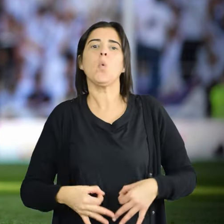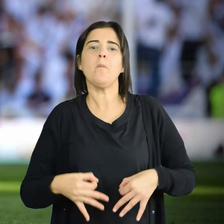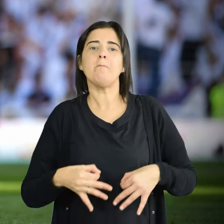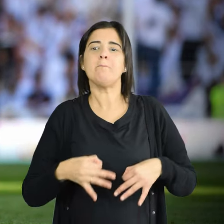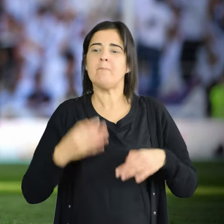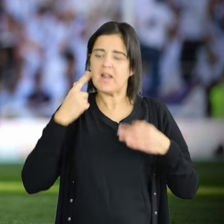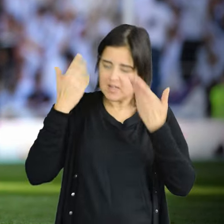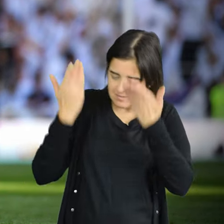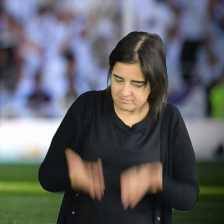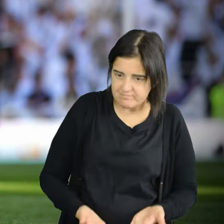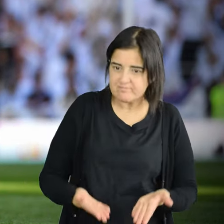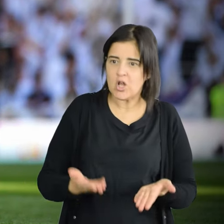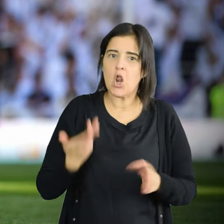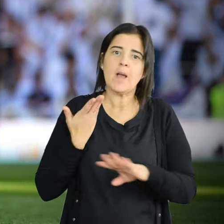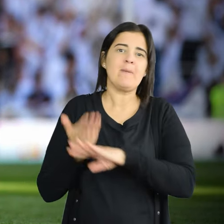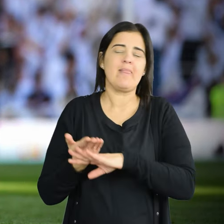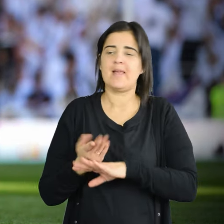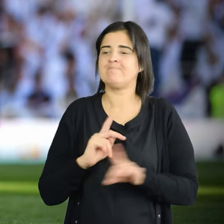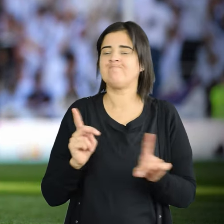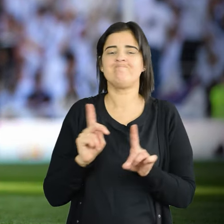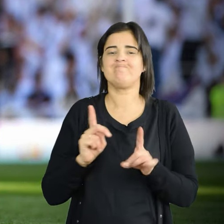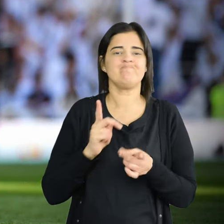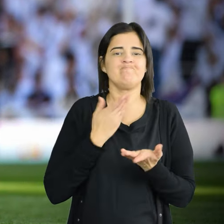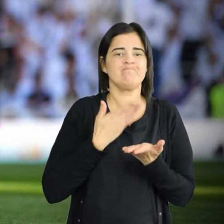cumpliendo con las condiciones físicas exigidas